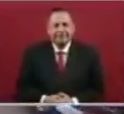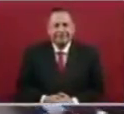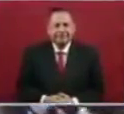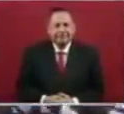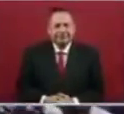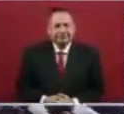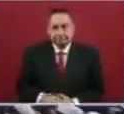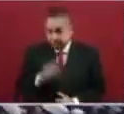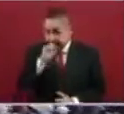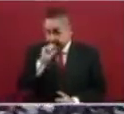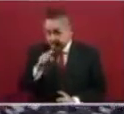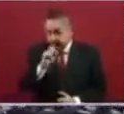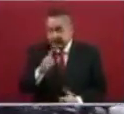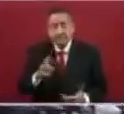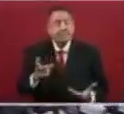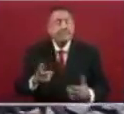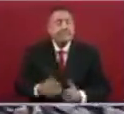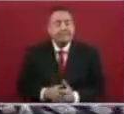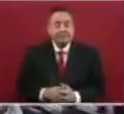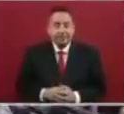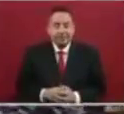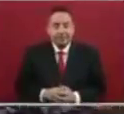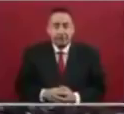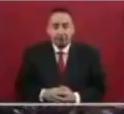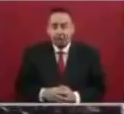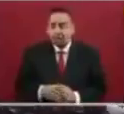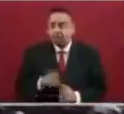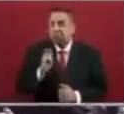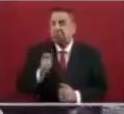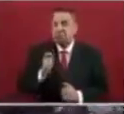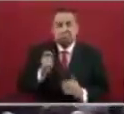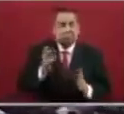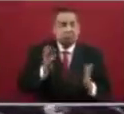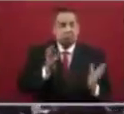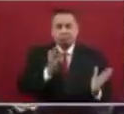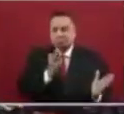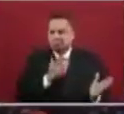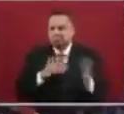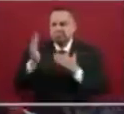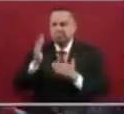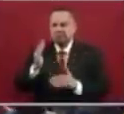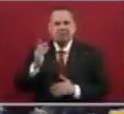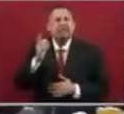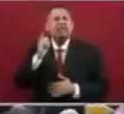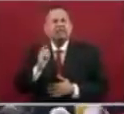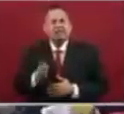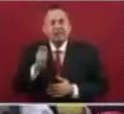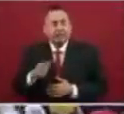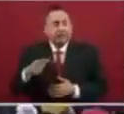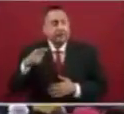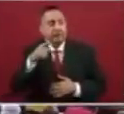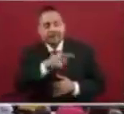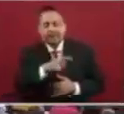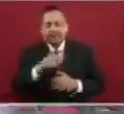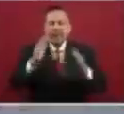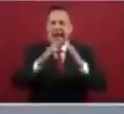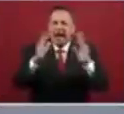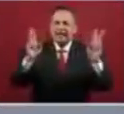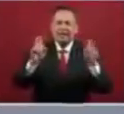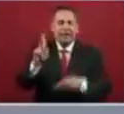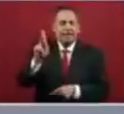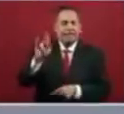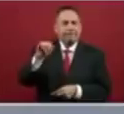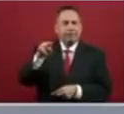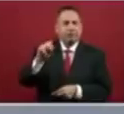Ha sido un éxito la apertura de Los Pinos al